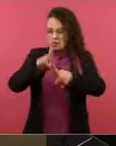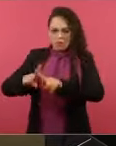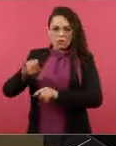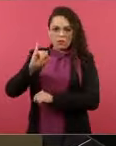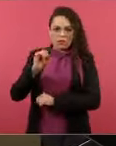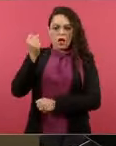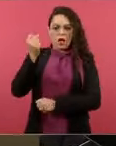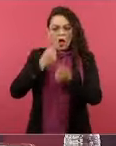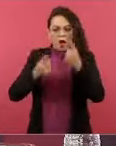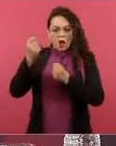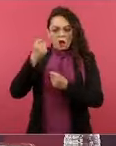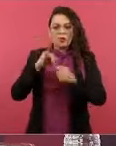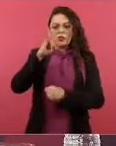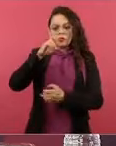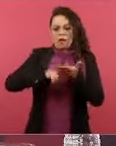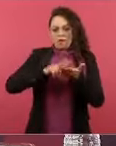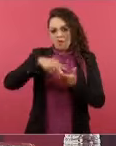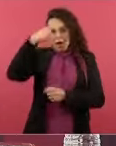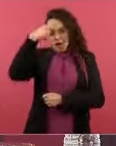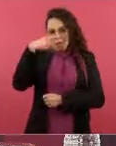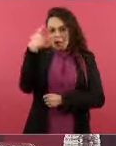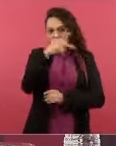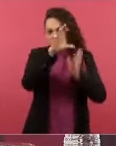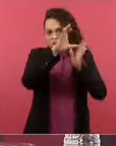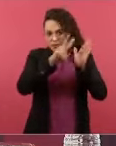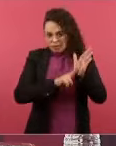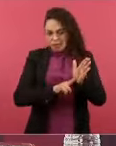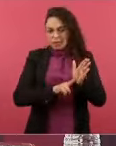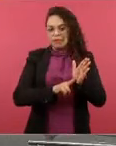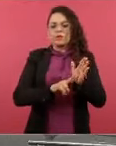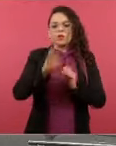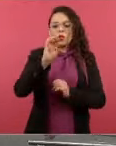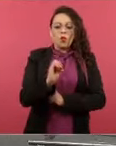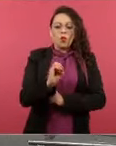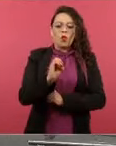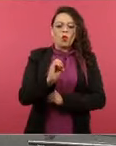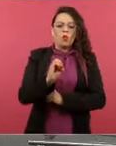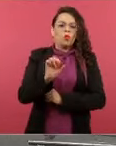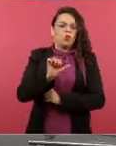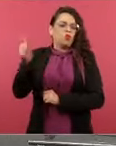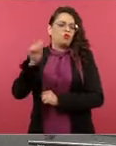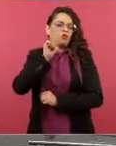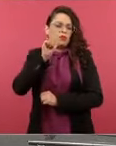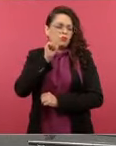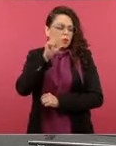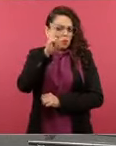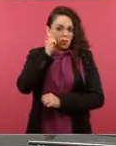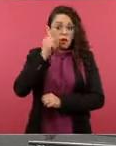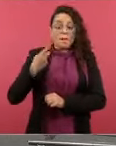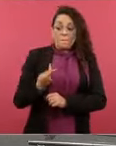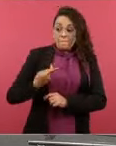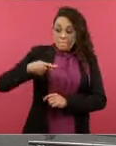valor curricular, con valor para hacer sus promociones laborales, y hay